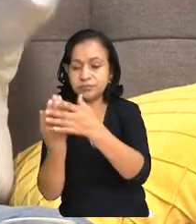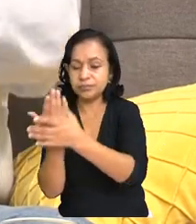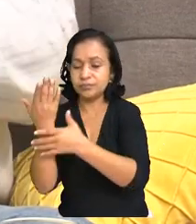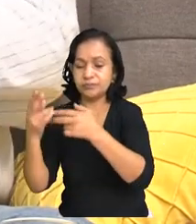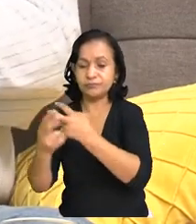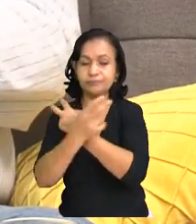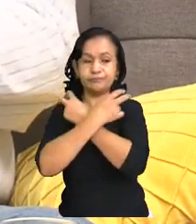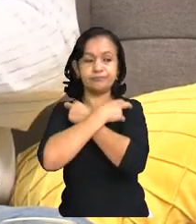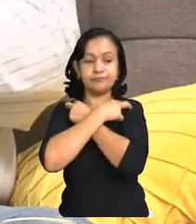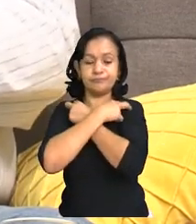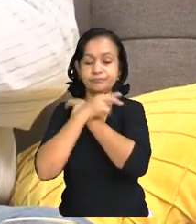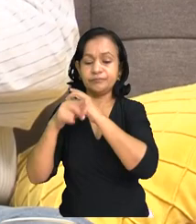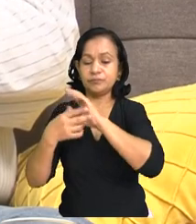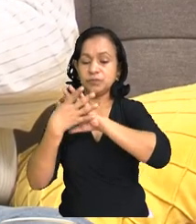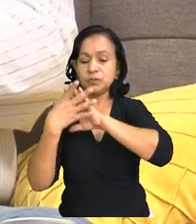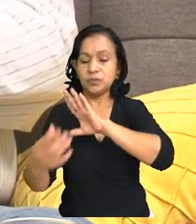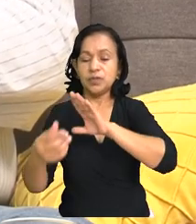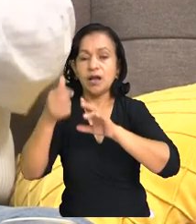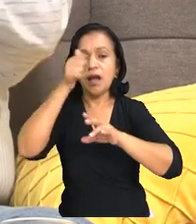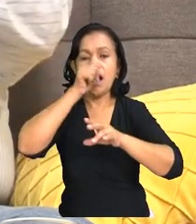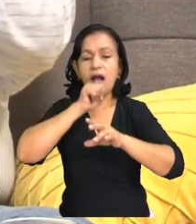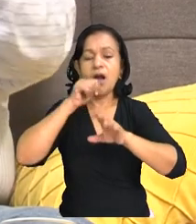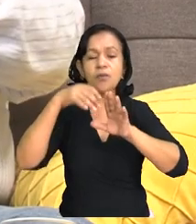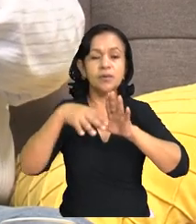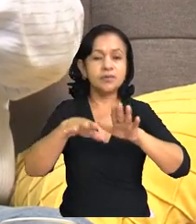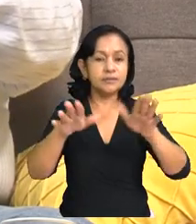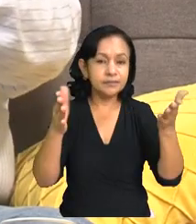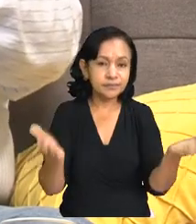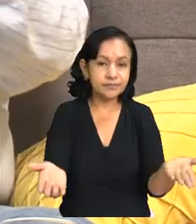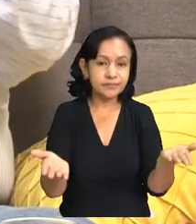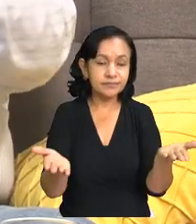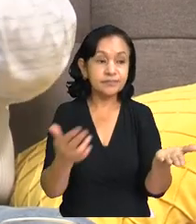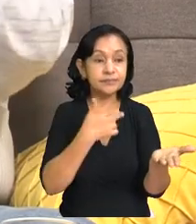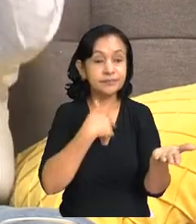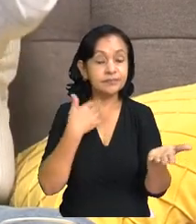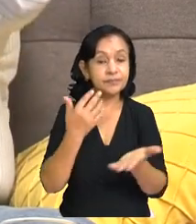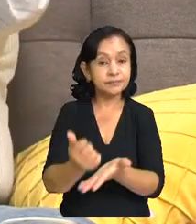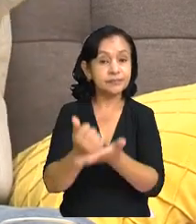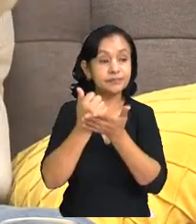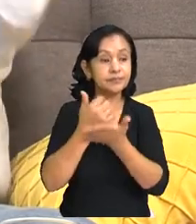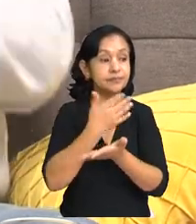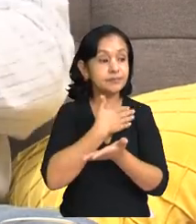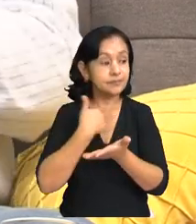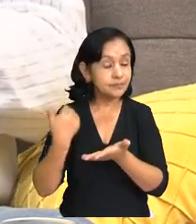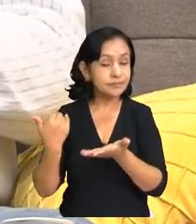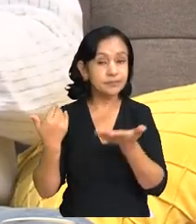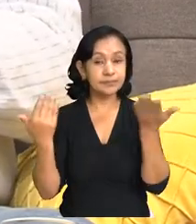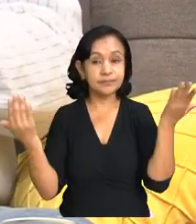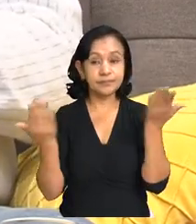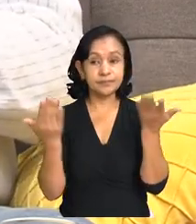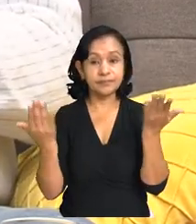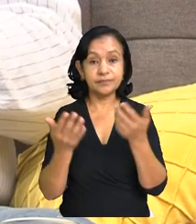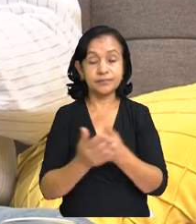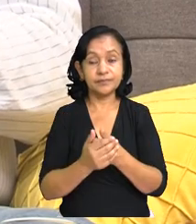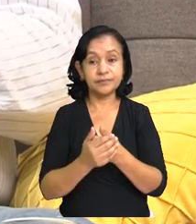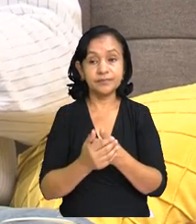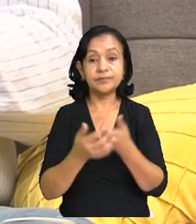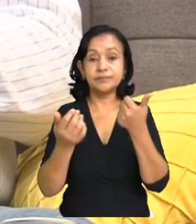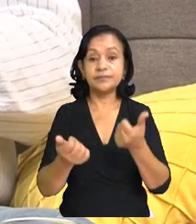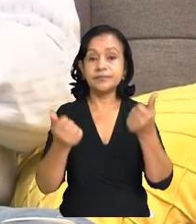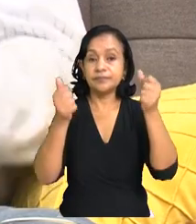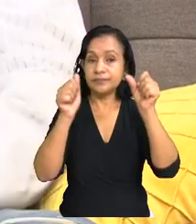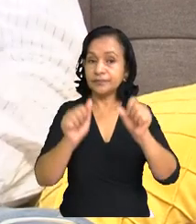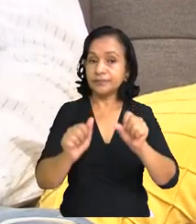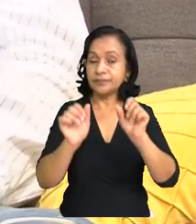el conocimiento de esa información te ayuda a mejorar tu puntería a la hora de definir las soluciones.